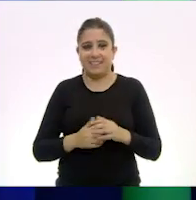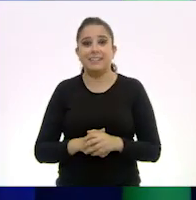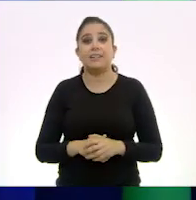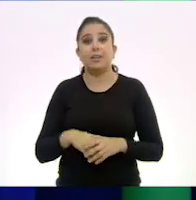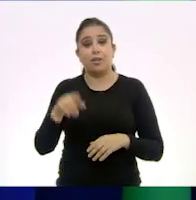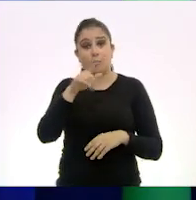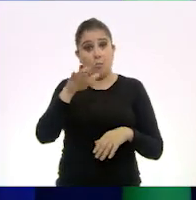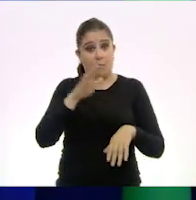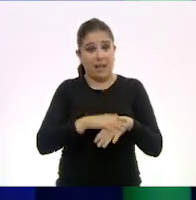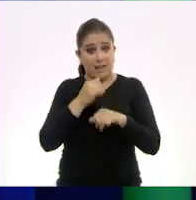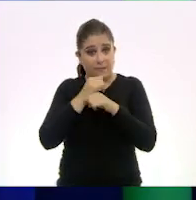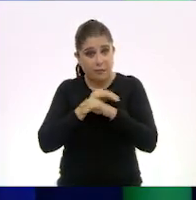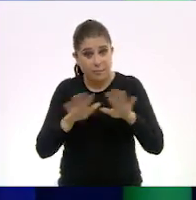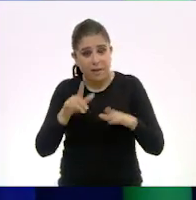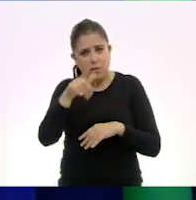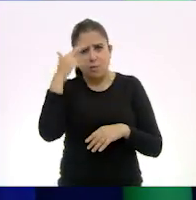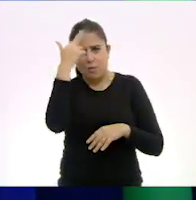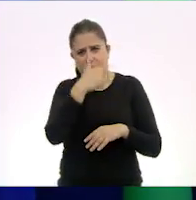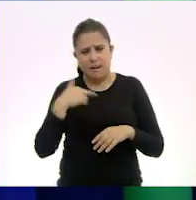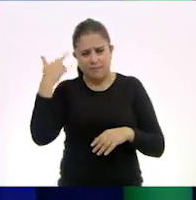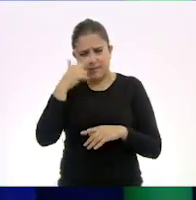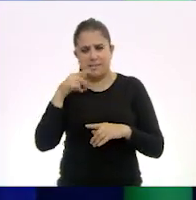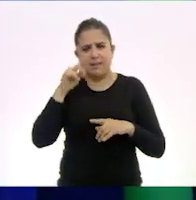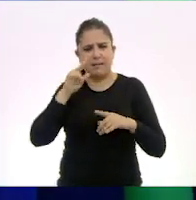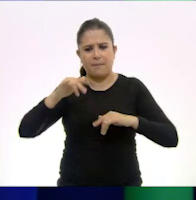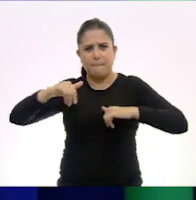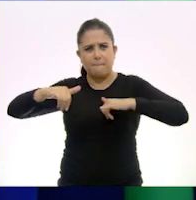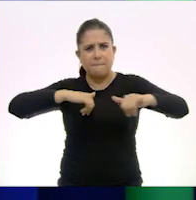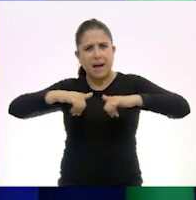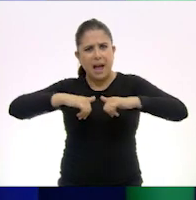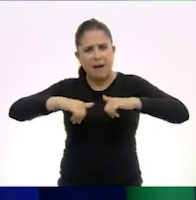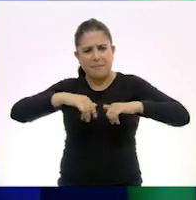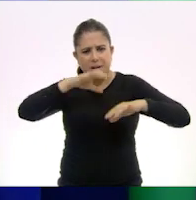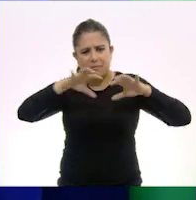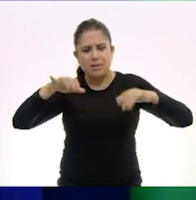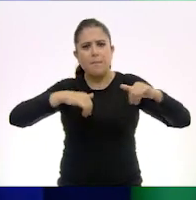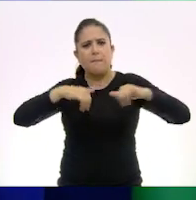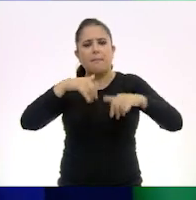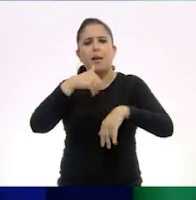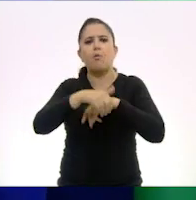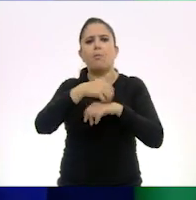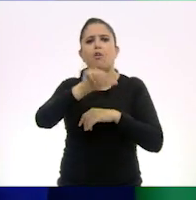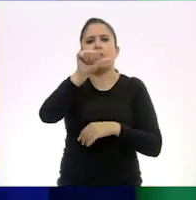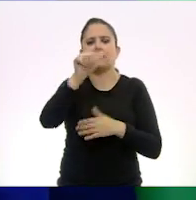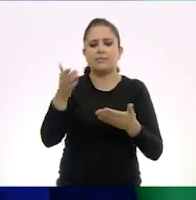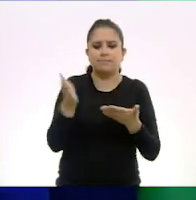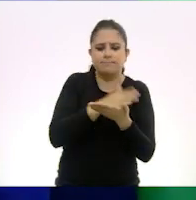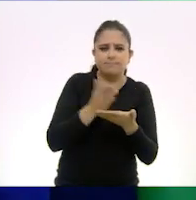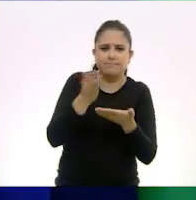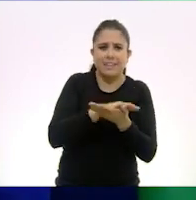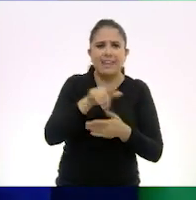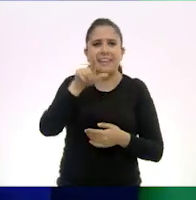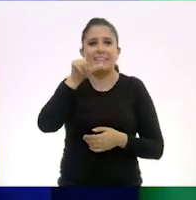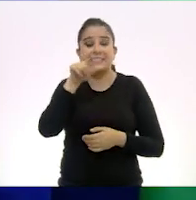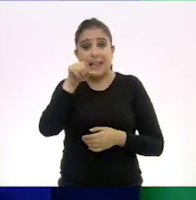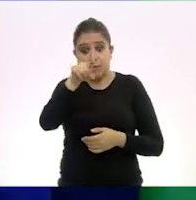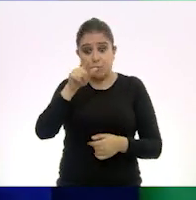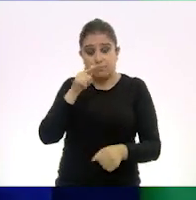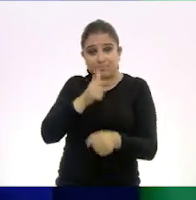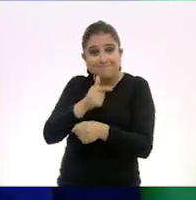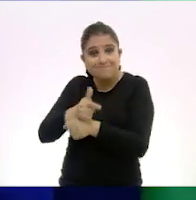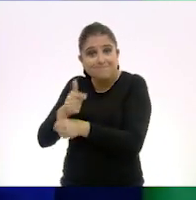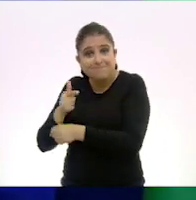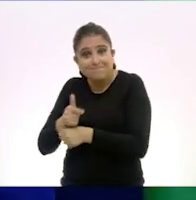mayor información, revisa en tu Atlas de México los mapas de la página 16 y 17. Ahí